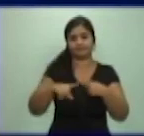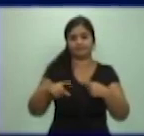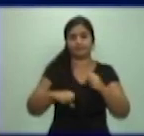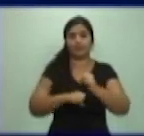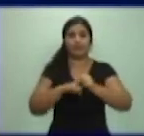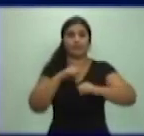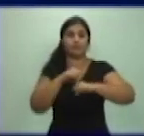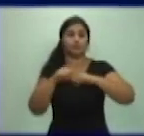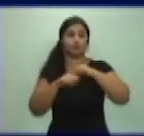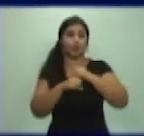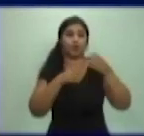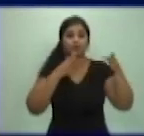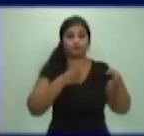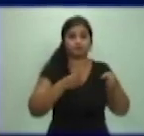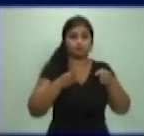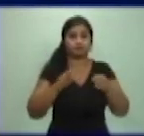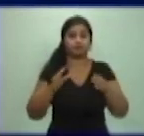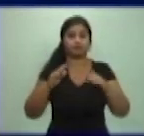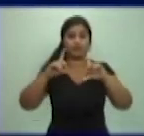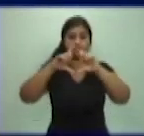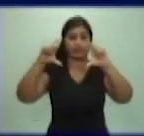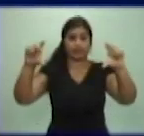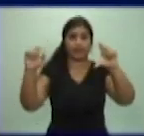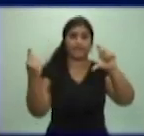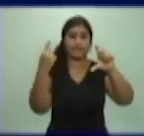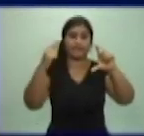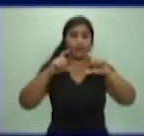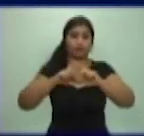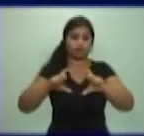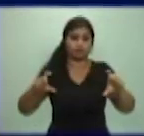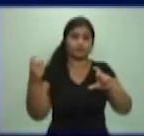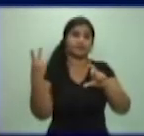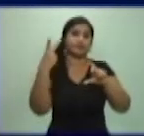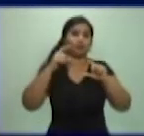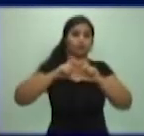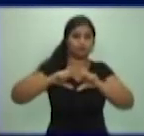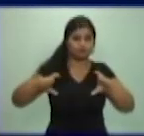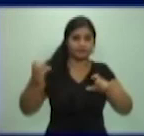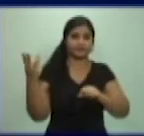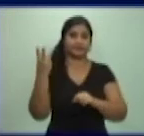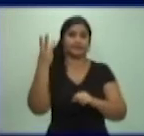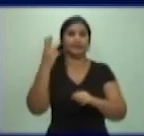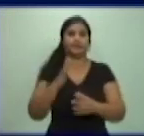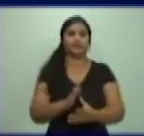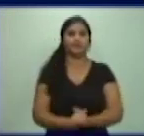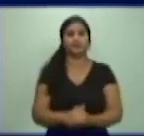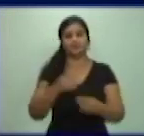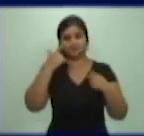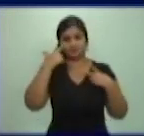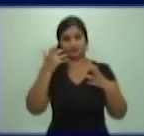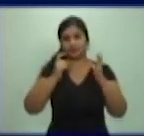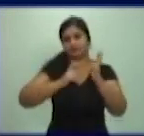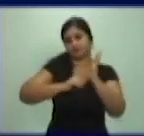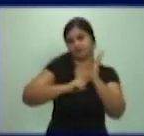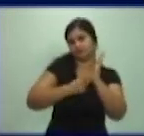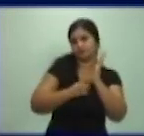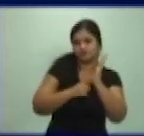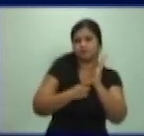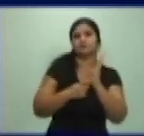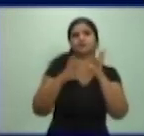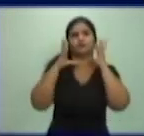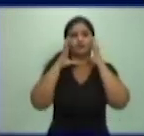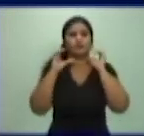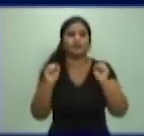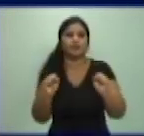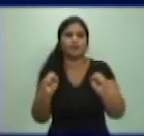de los párrafos, donde usted tiene que tener en cuenta, por supuesto, el uso de los signos de puntuación, saber cuál es la idea central, cuáles son las